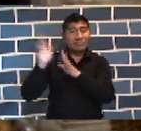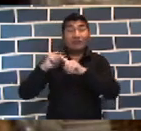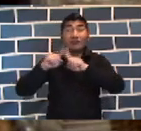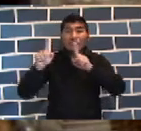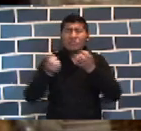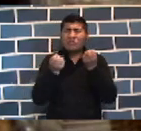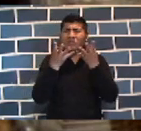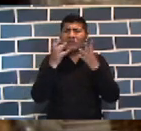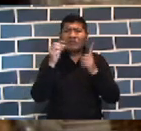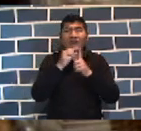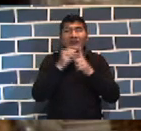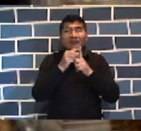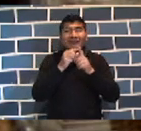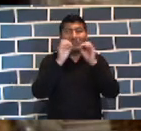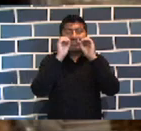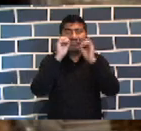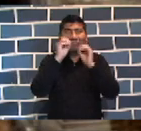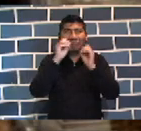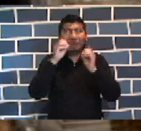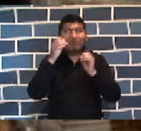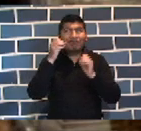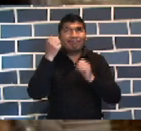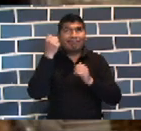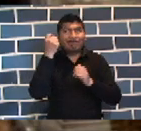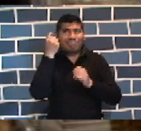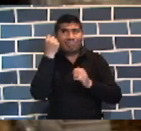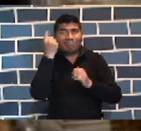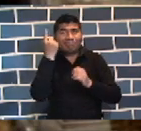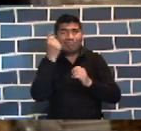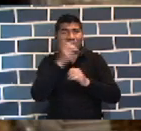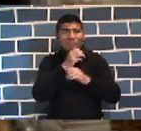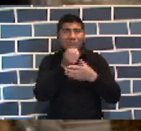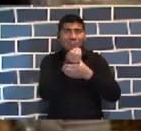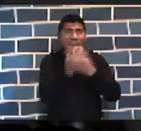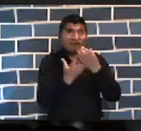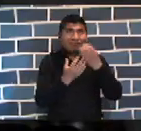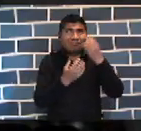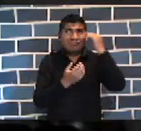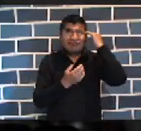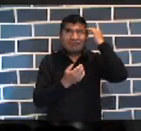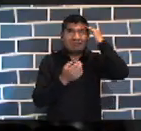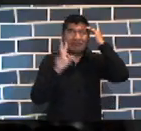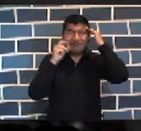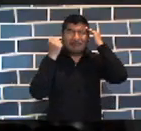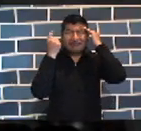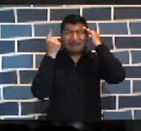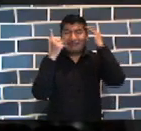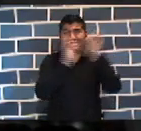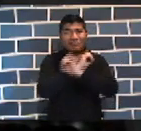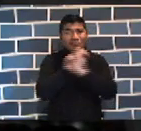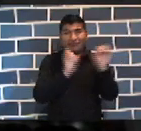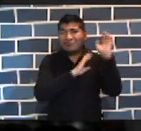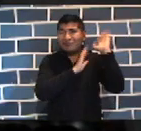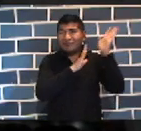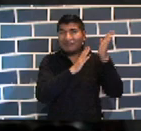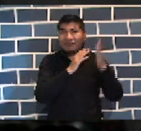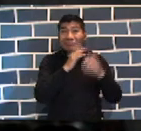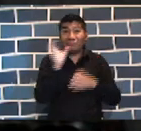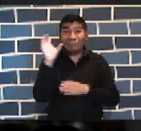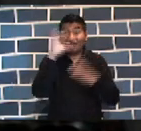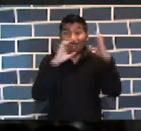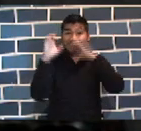mucha palabra vacía, mucha palabra hueca y ruidosa que busca